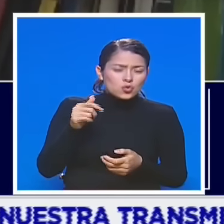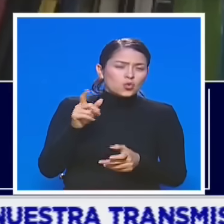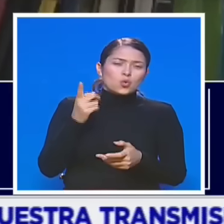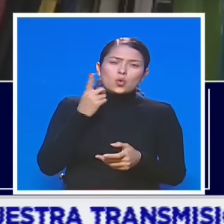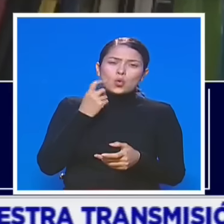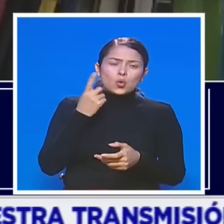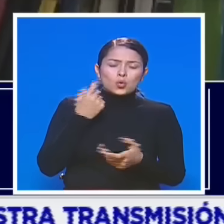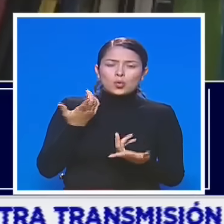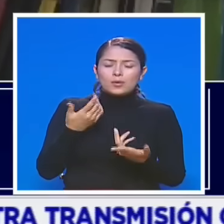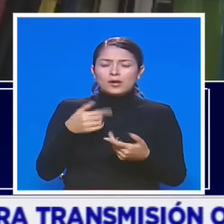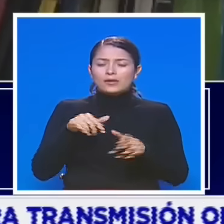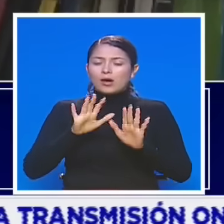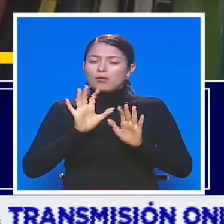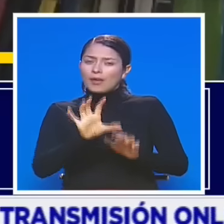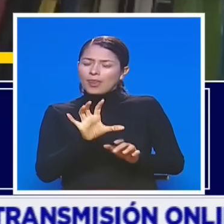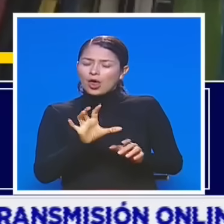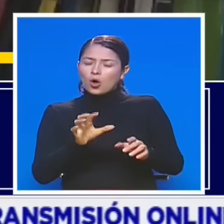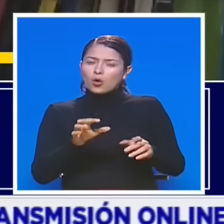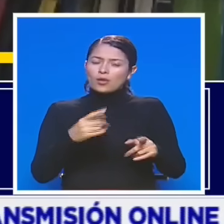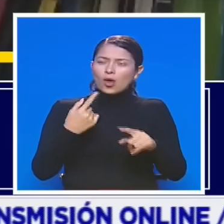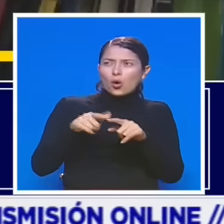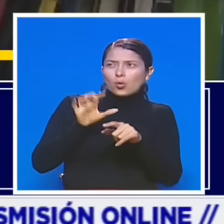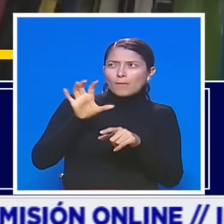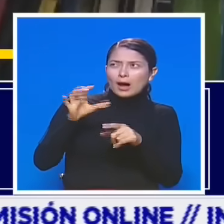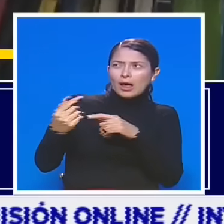de declaratoria de estado de conmoción exterior.